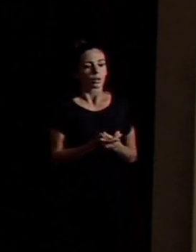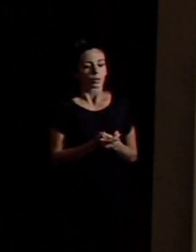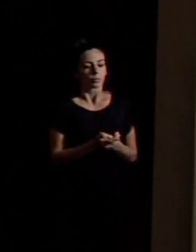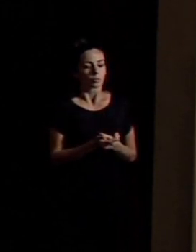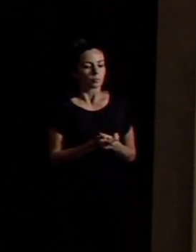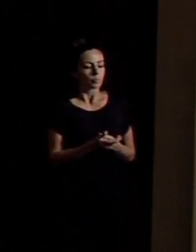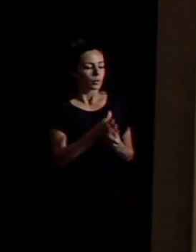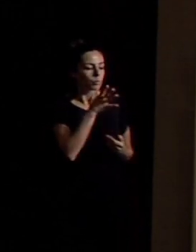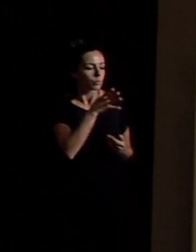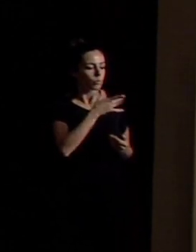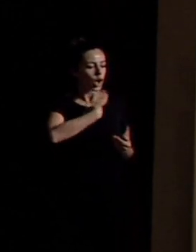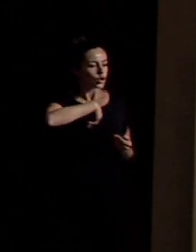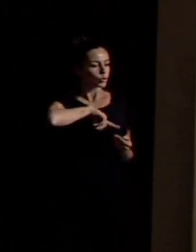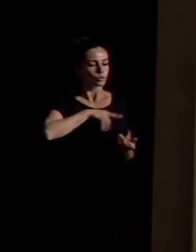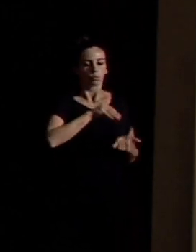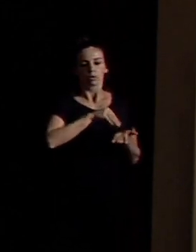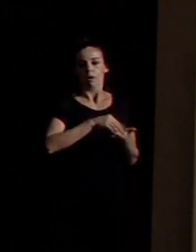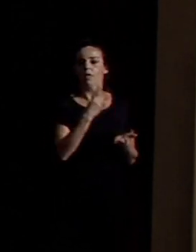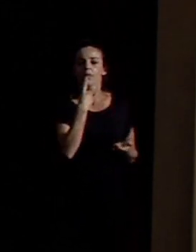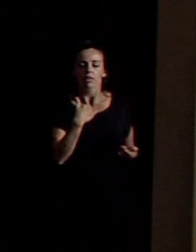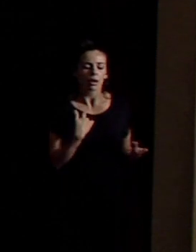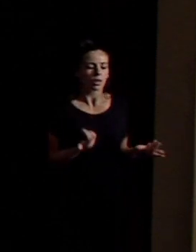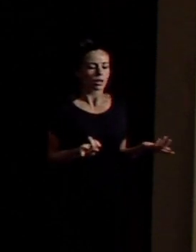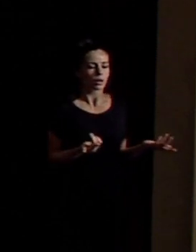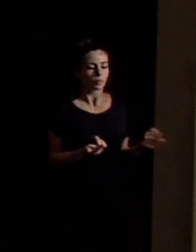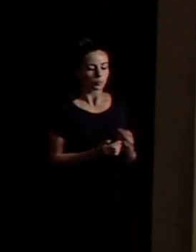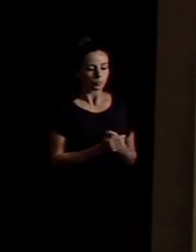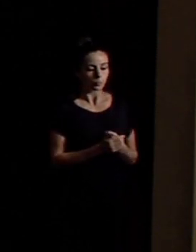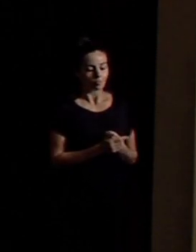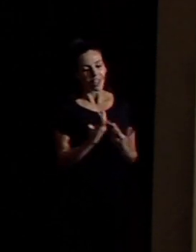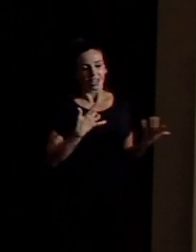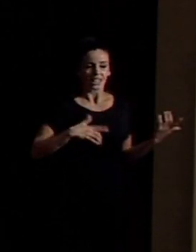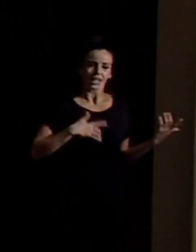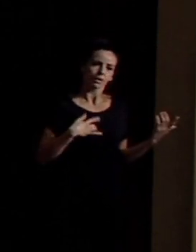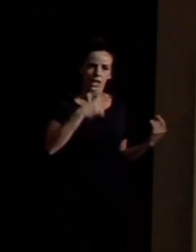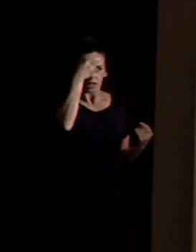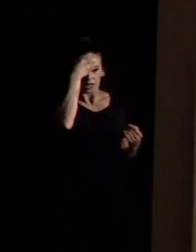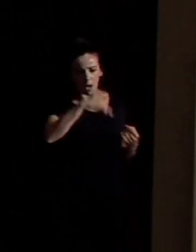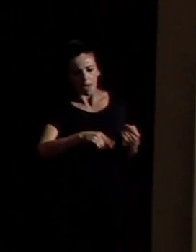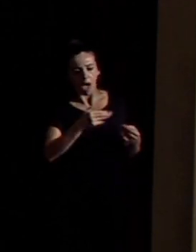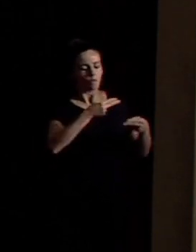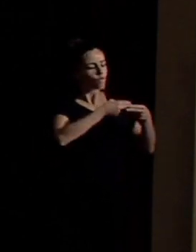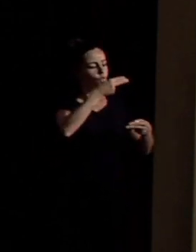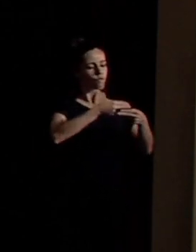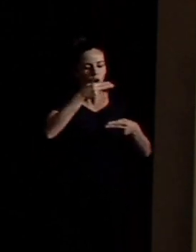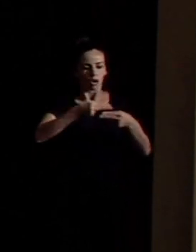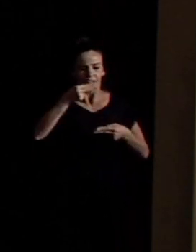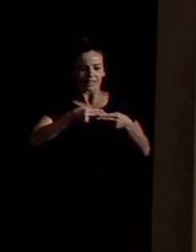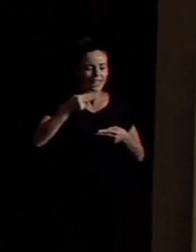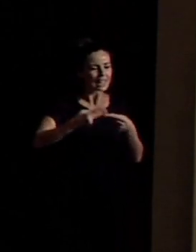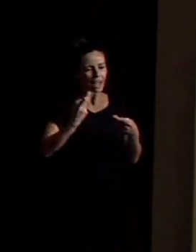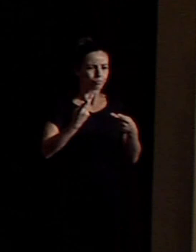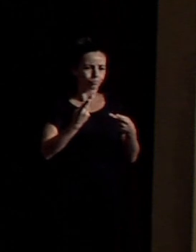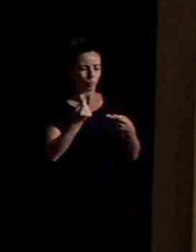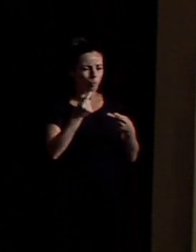a nosotras muchas veces nos dicen, hombre, es que Sevilla sabéis que tiene fronteras muy poco definidas,